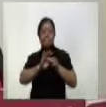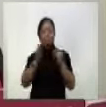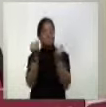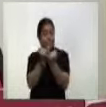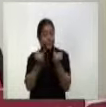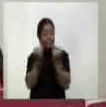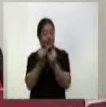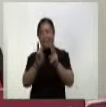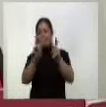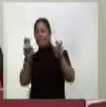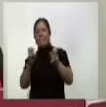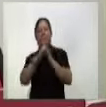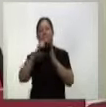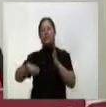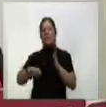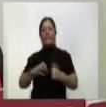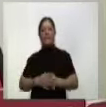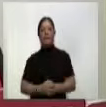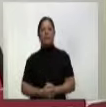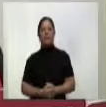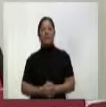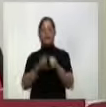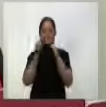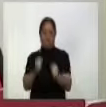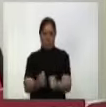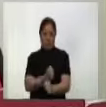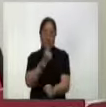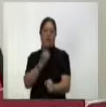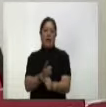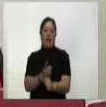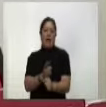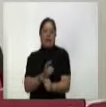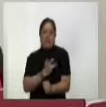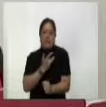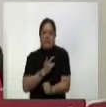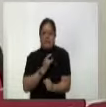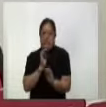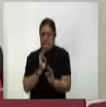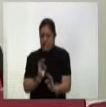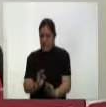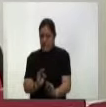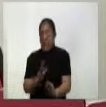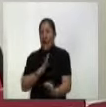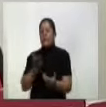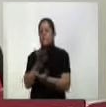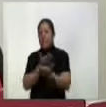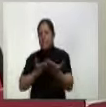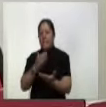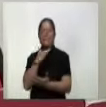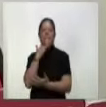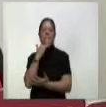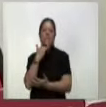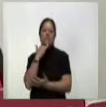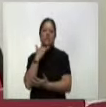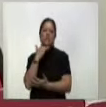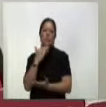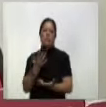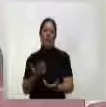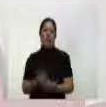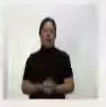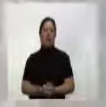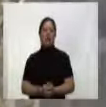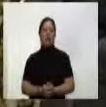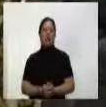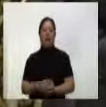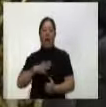temas como la seguridad, el poder eficientar los servicios de basura a través de la